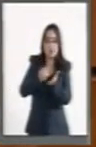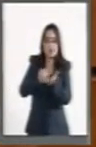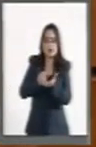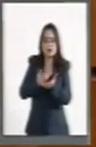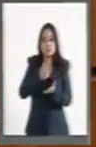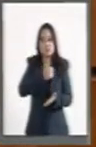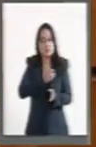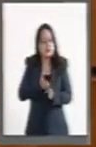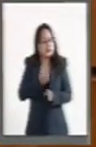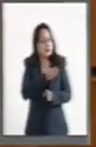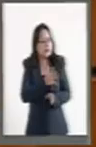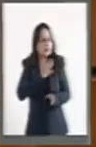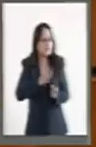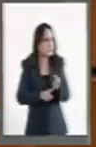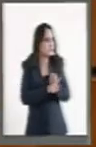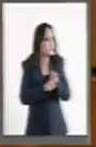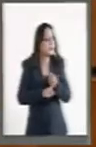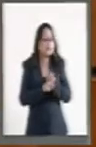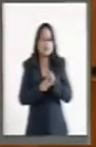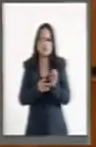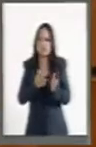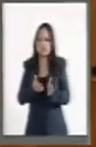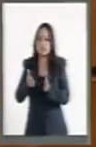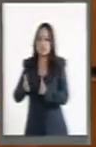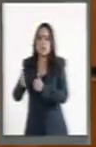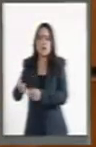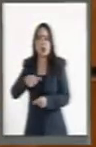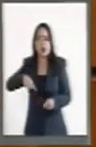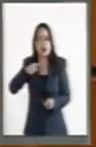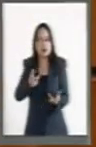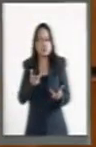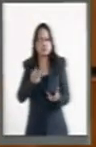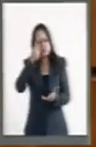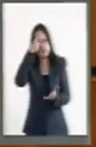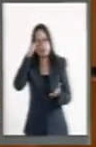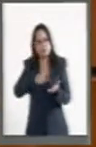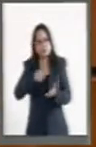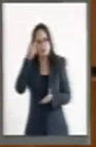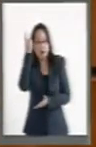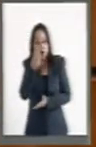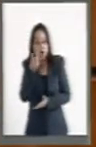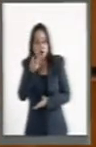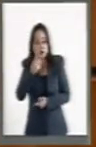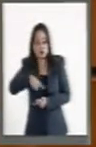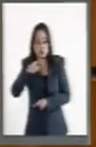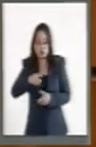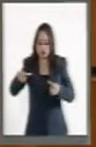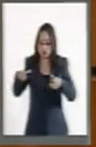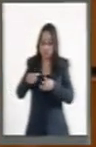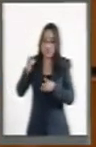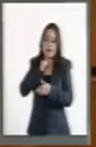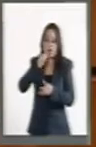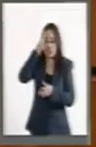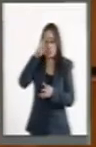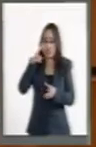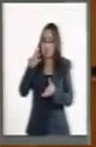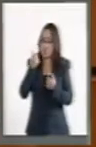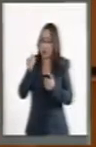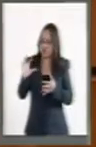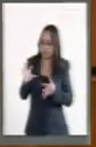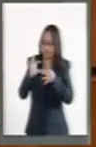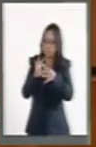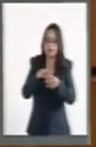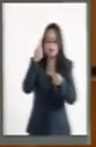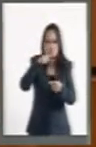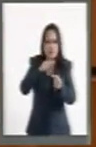de todo el lobbying que hubo en contra, me parece que estos esfuerzos del legislativo no están siendo correspondidos por